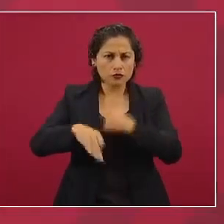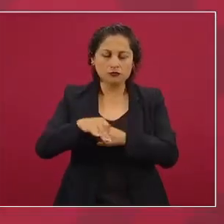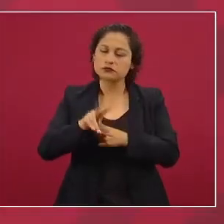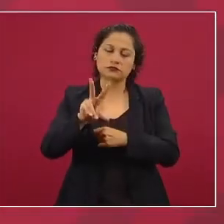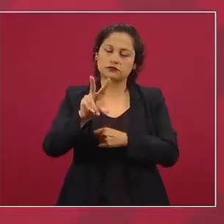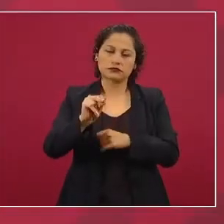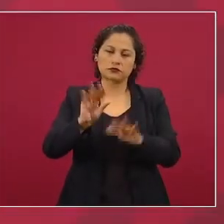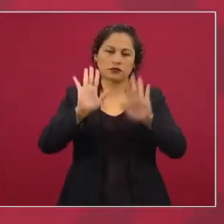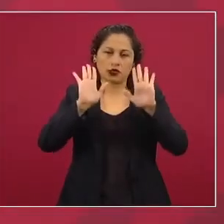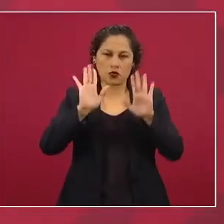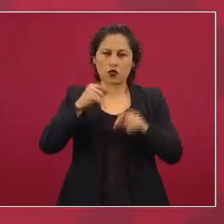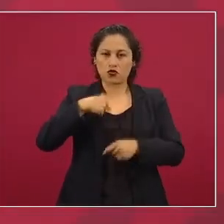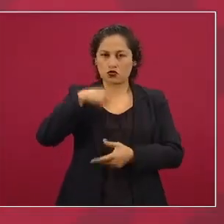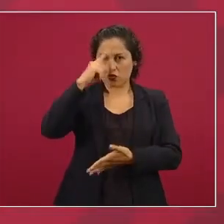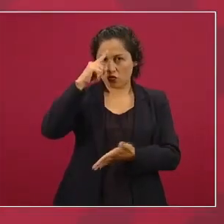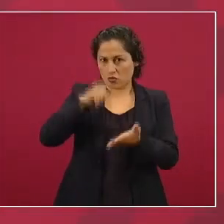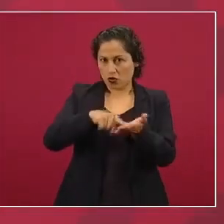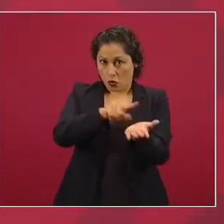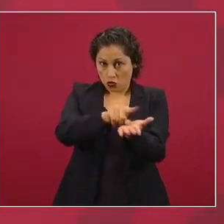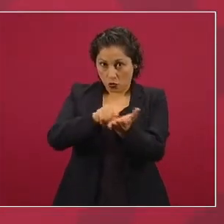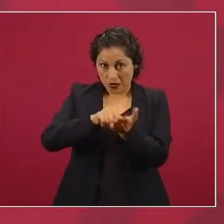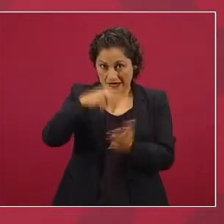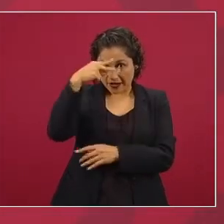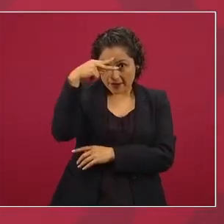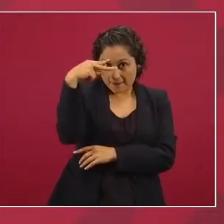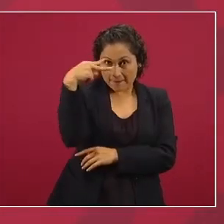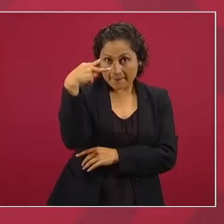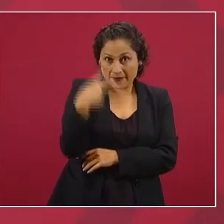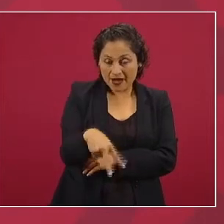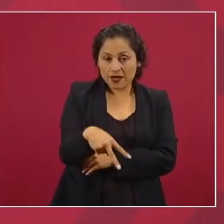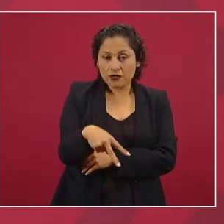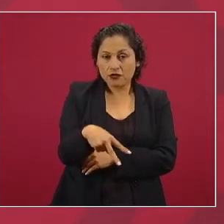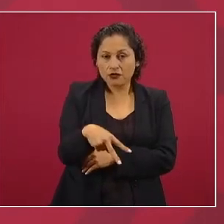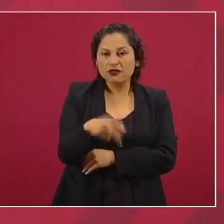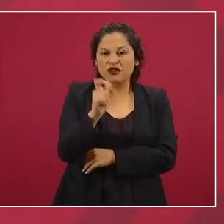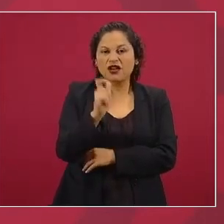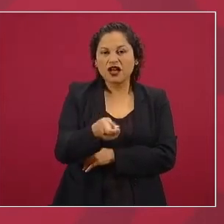Aquí, en el caso del Twitter, es donde hay más manipulación